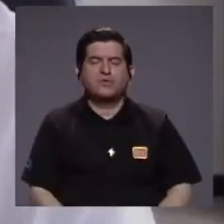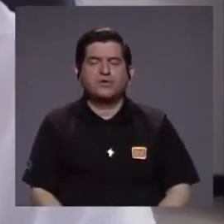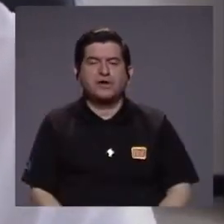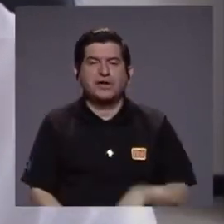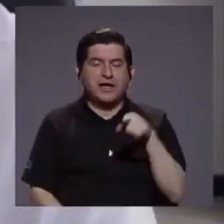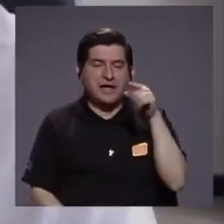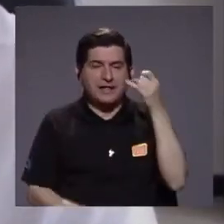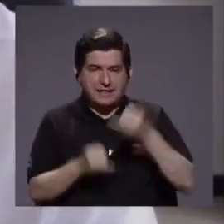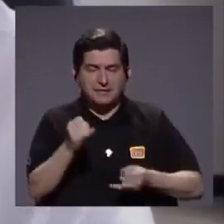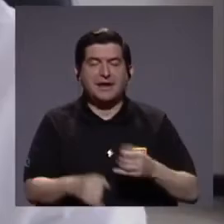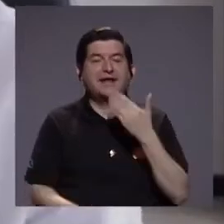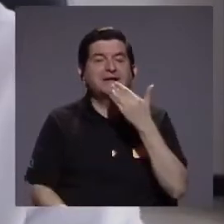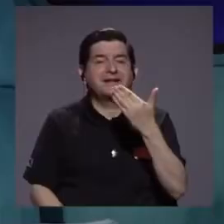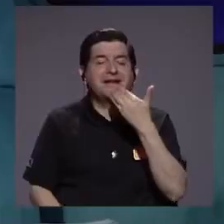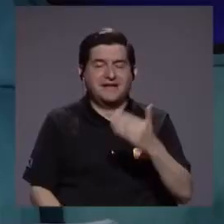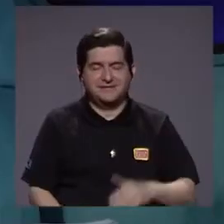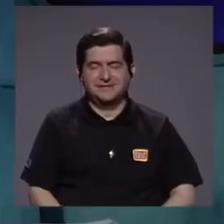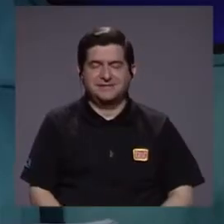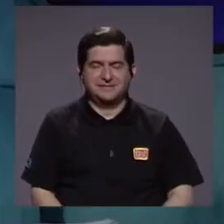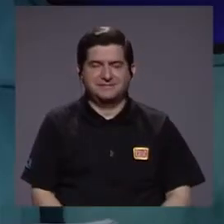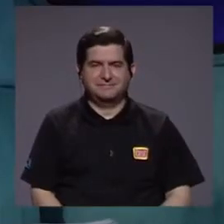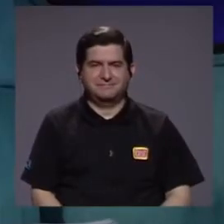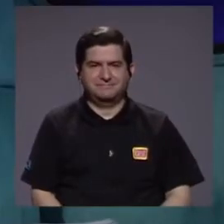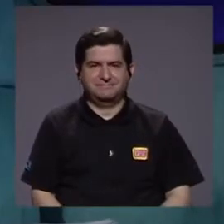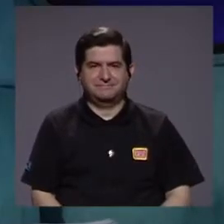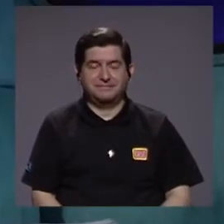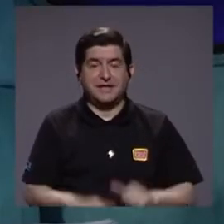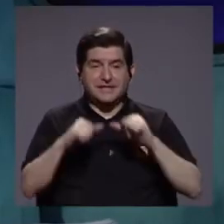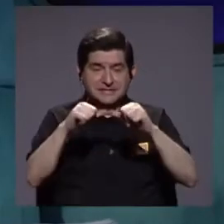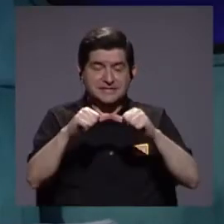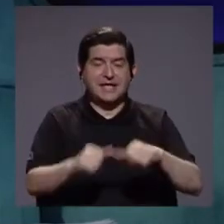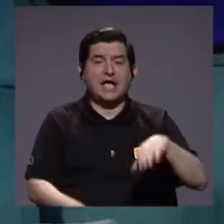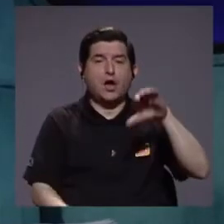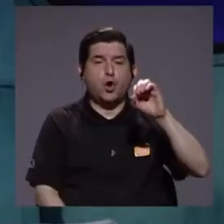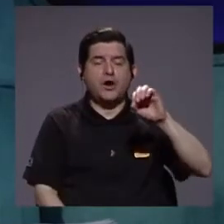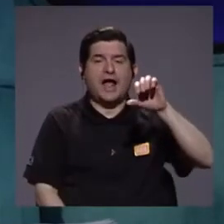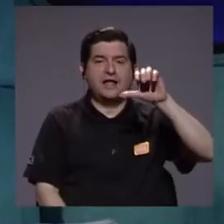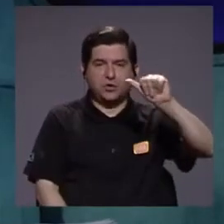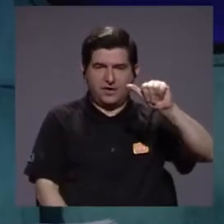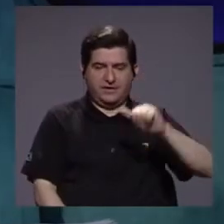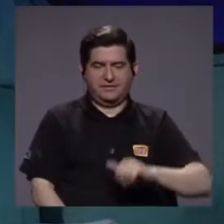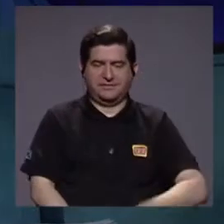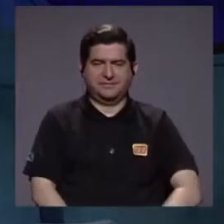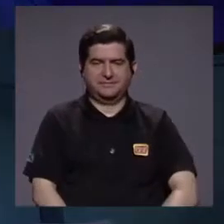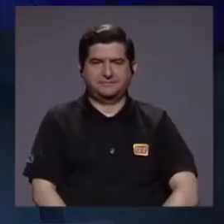tiempo. Muchas gracias, don José Ángel. Continuamos con el señor Orlando Arrieta.